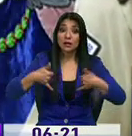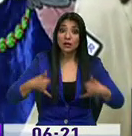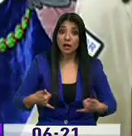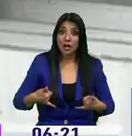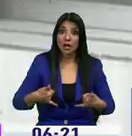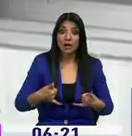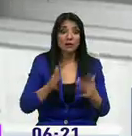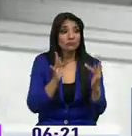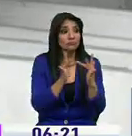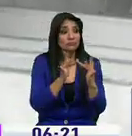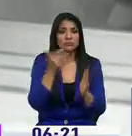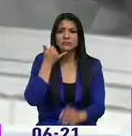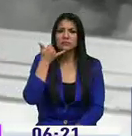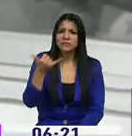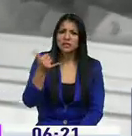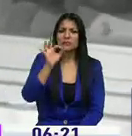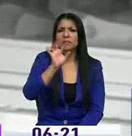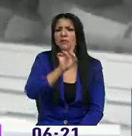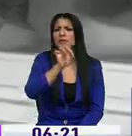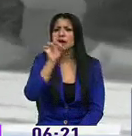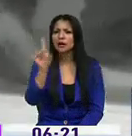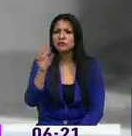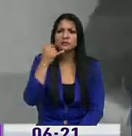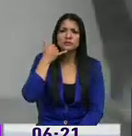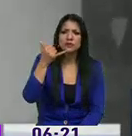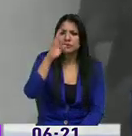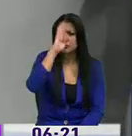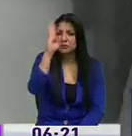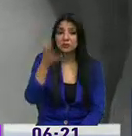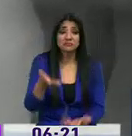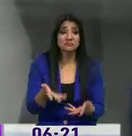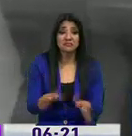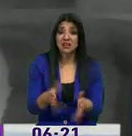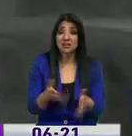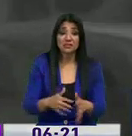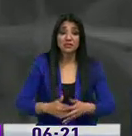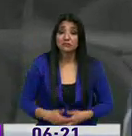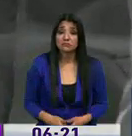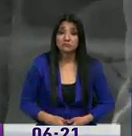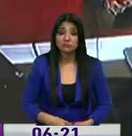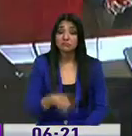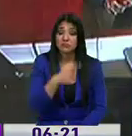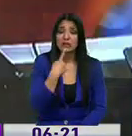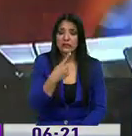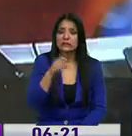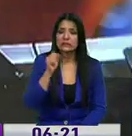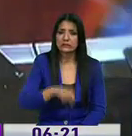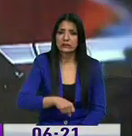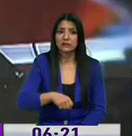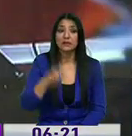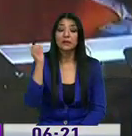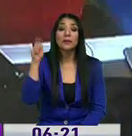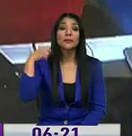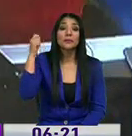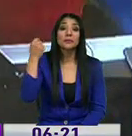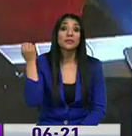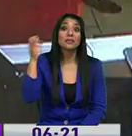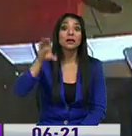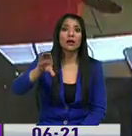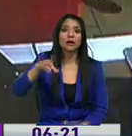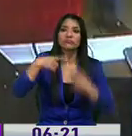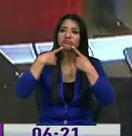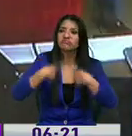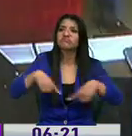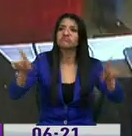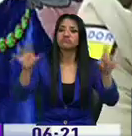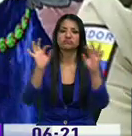conocer al 911 jamás llamó a la policía por el monto ella indicó que ha hecho viral este vídeo para que reconozcan a